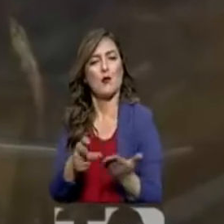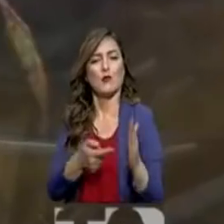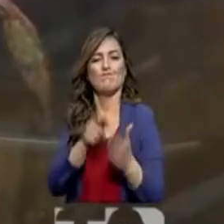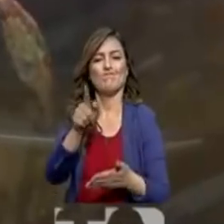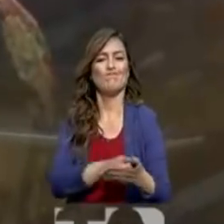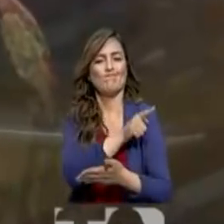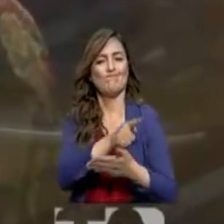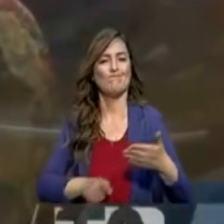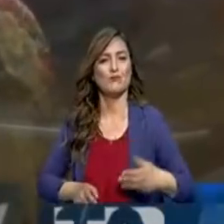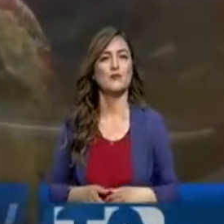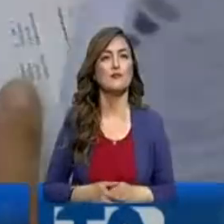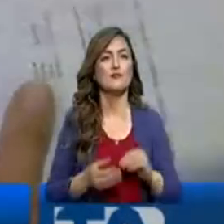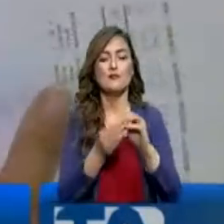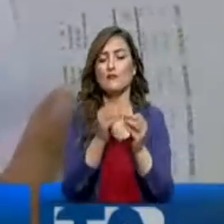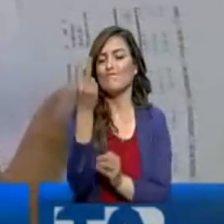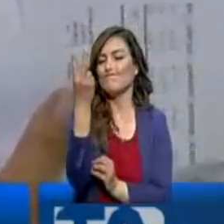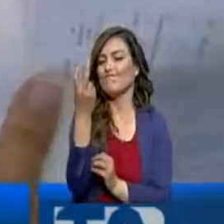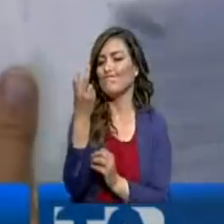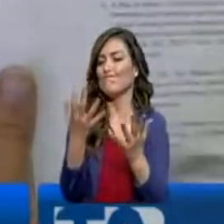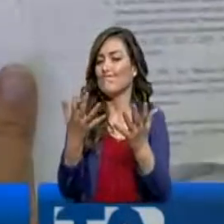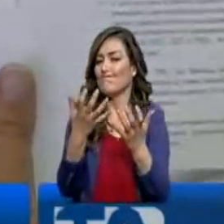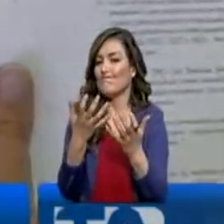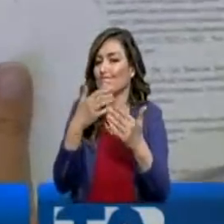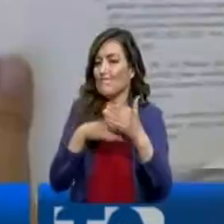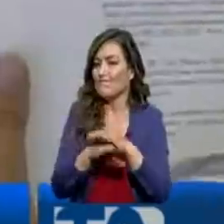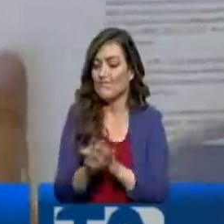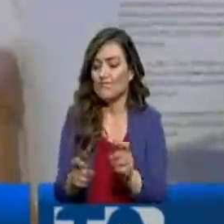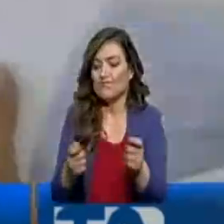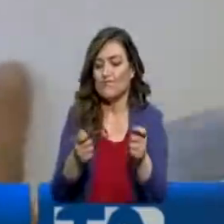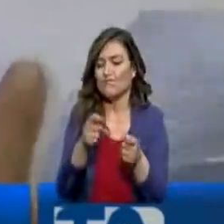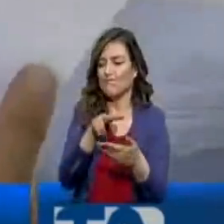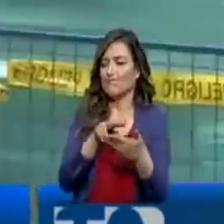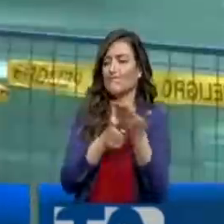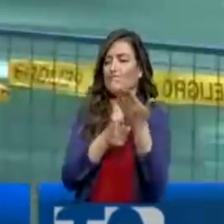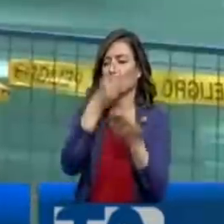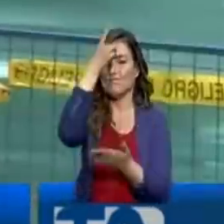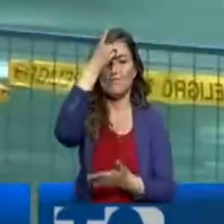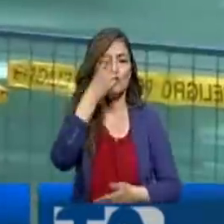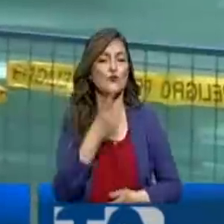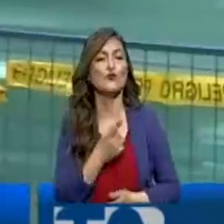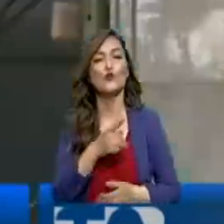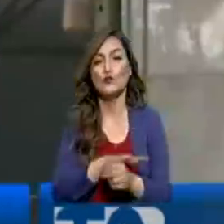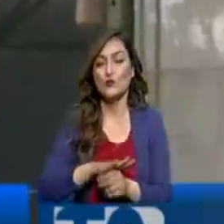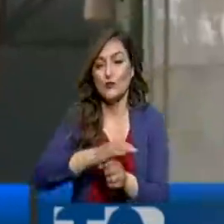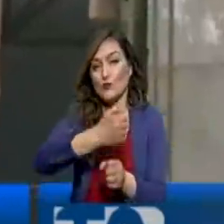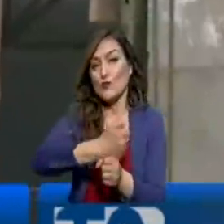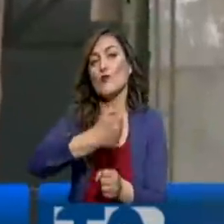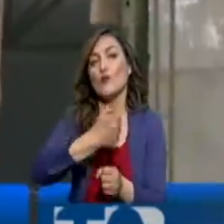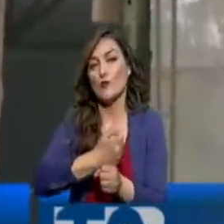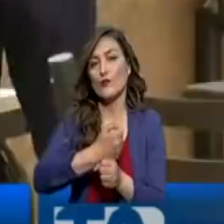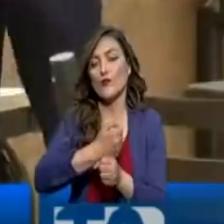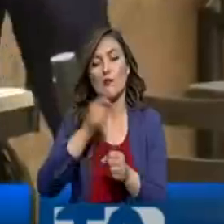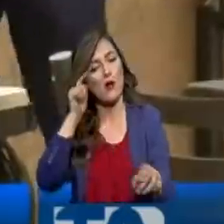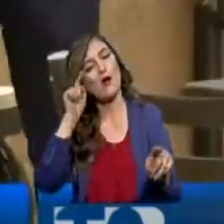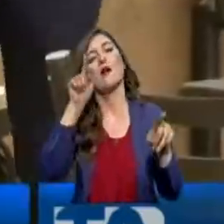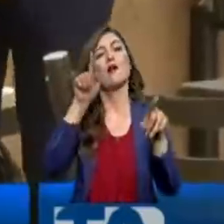El bloque de la izquierda democrática espera que se ingrese el documento para tomar una decisión. Creen que en el ámbito laboral habrá más